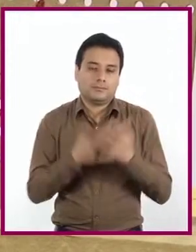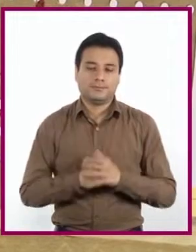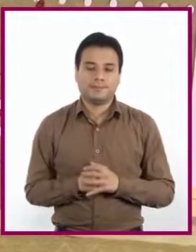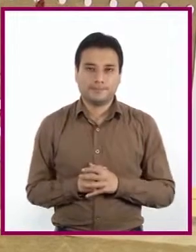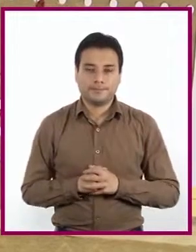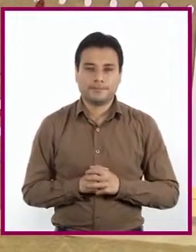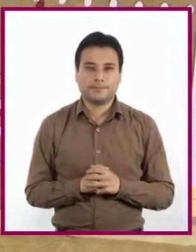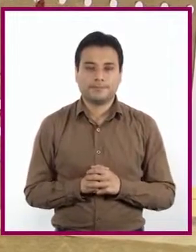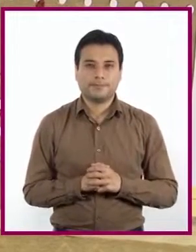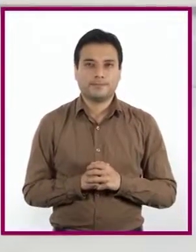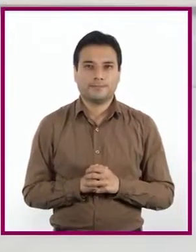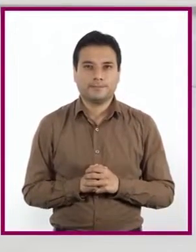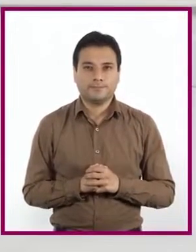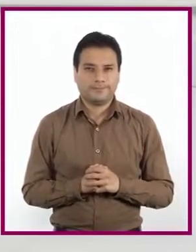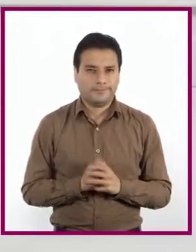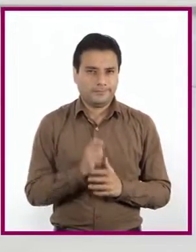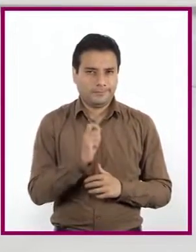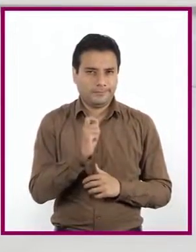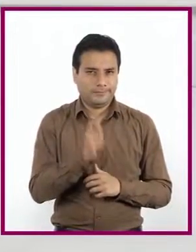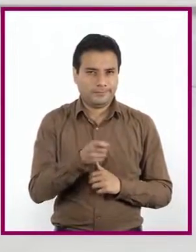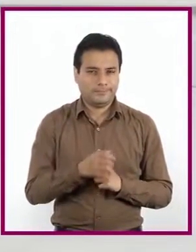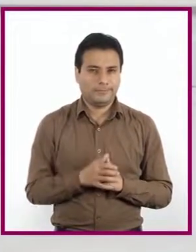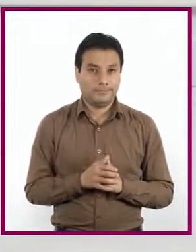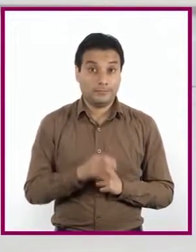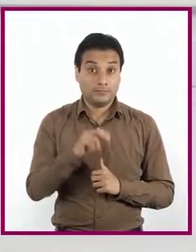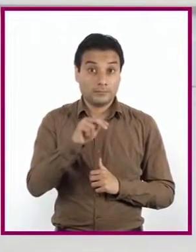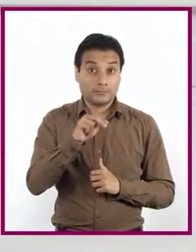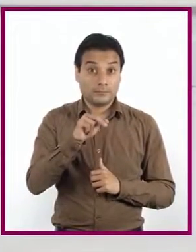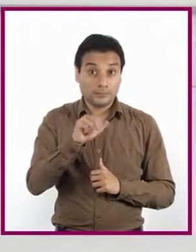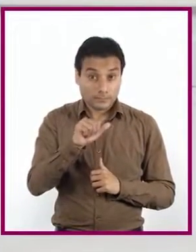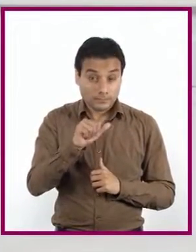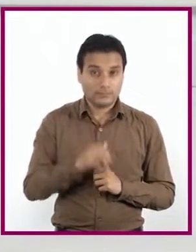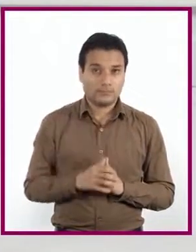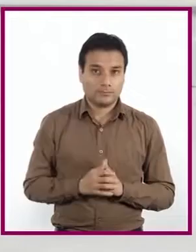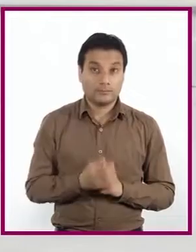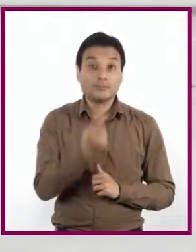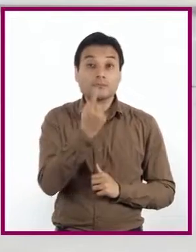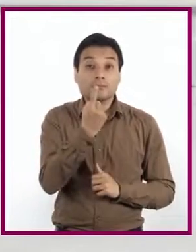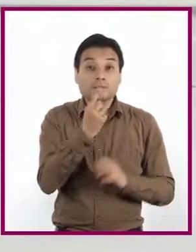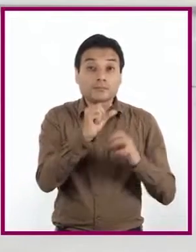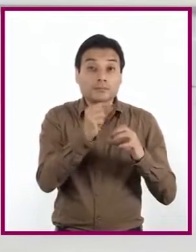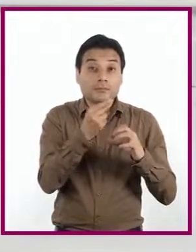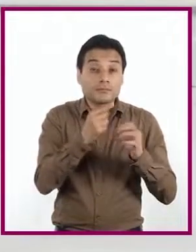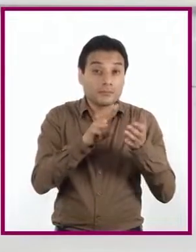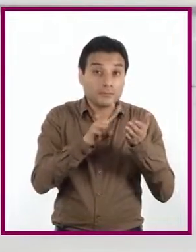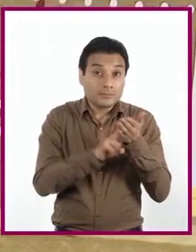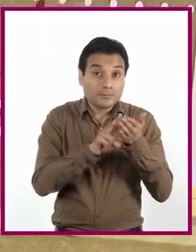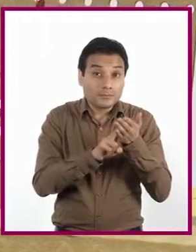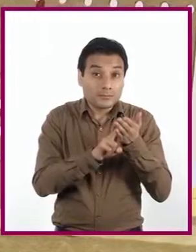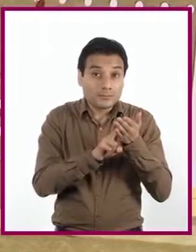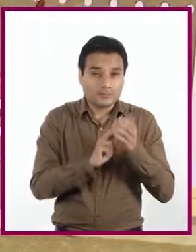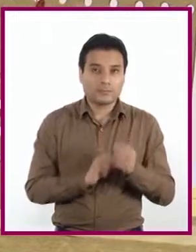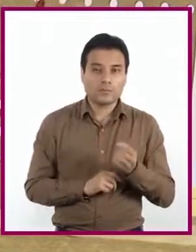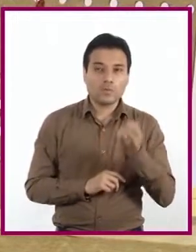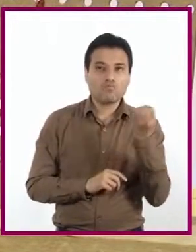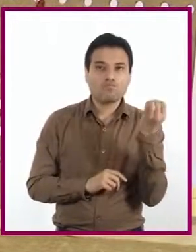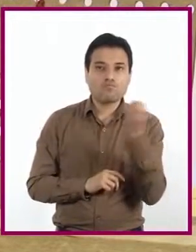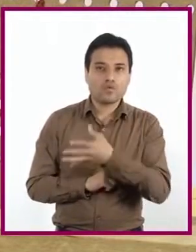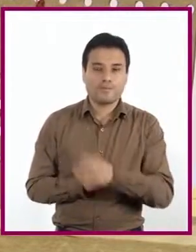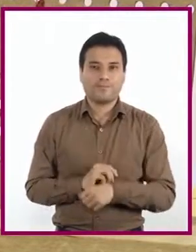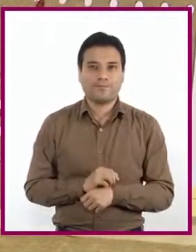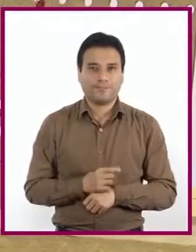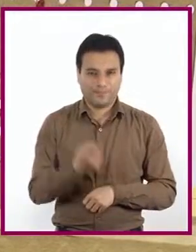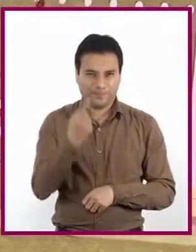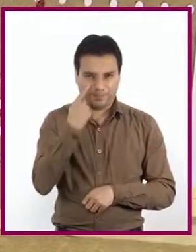última órbita. Por lo tanto, el sodio va a ceder su electrón de valencia. Lo voy a desconectar para que